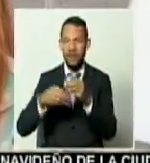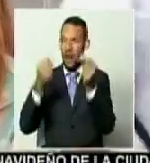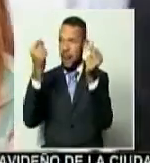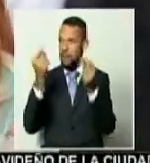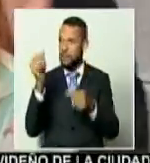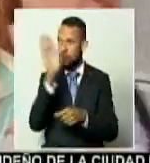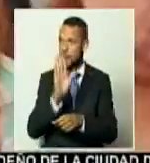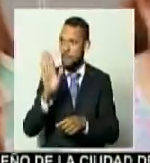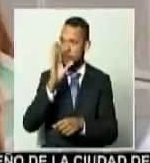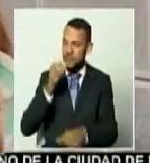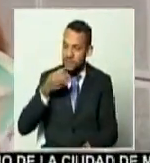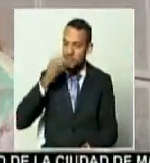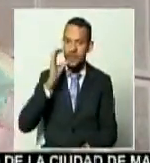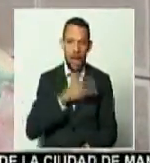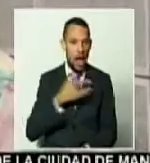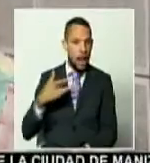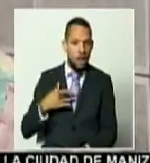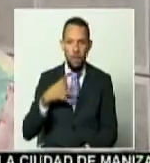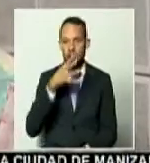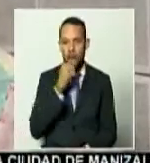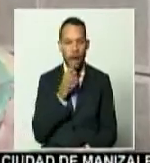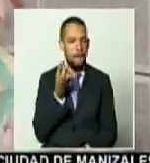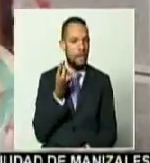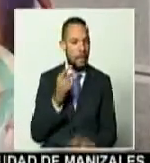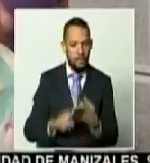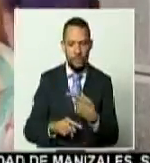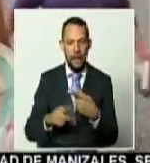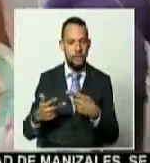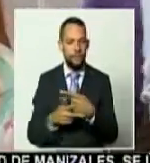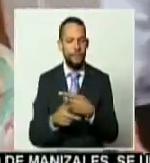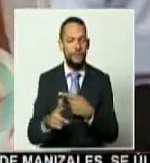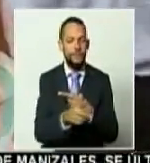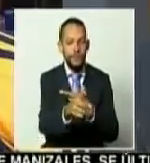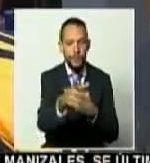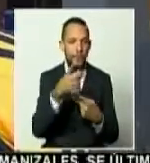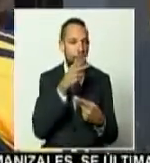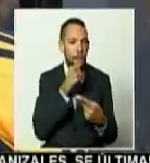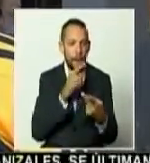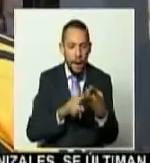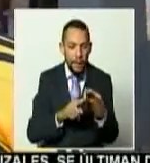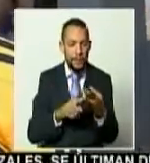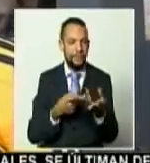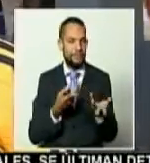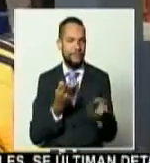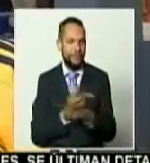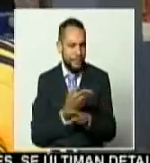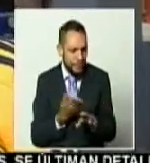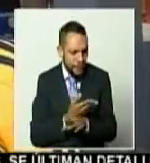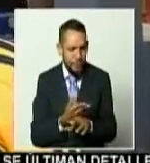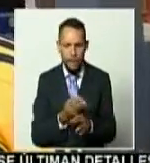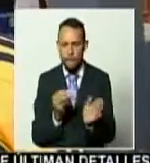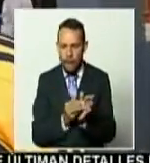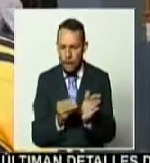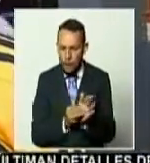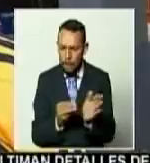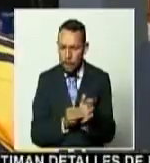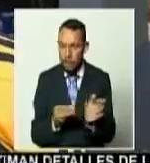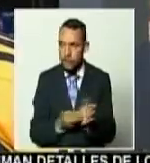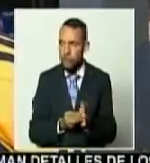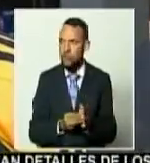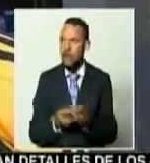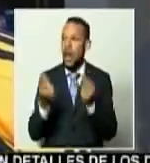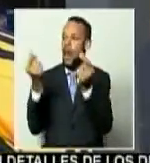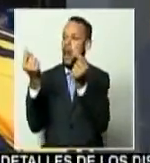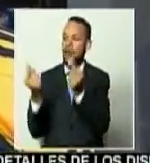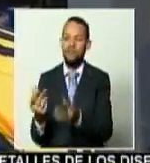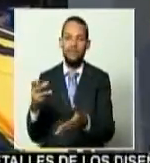bien destinados ni para salud, ni para vías, pues ni para nada. En parte, siempre hay muchos dineros que